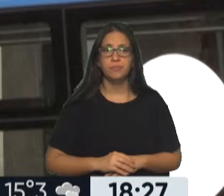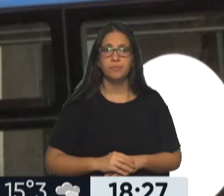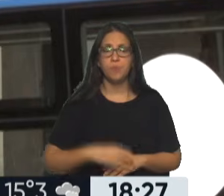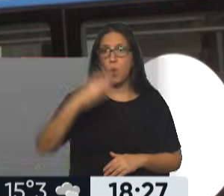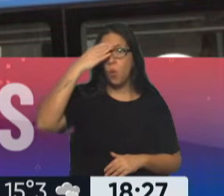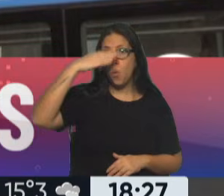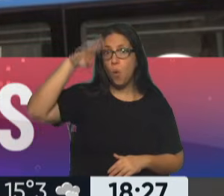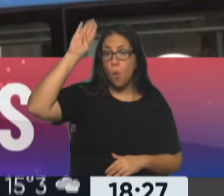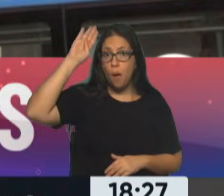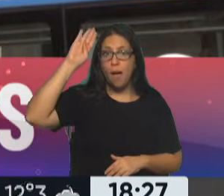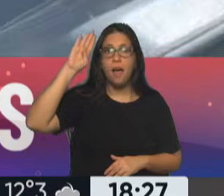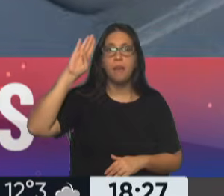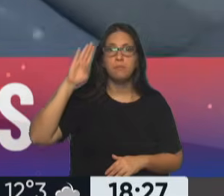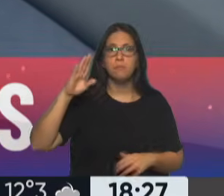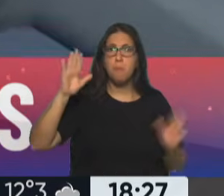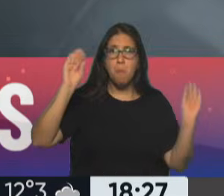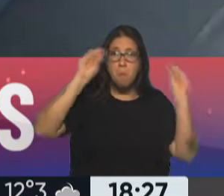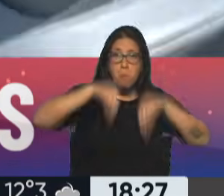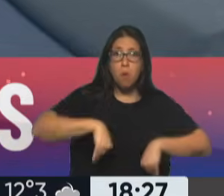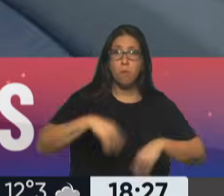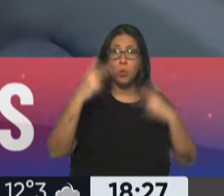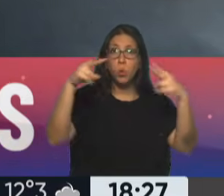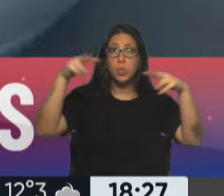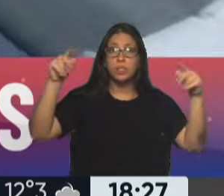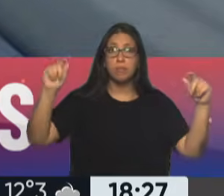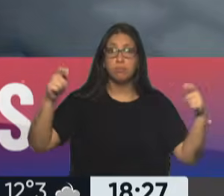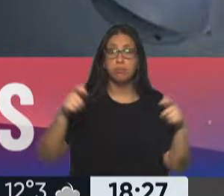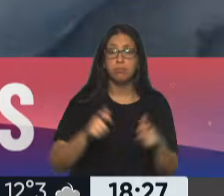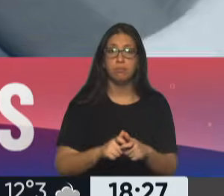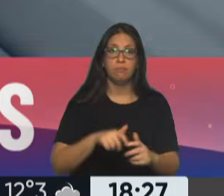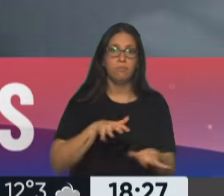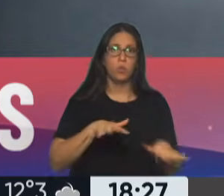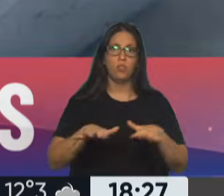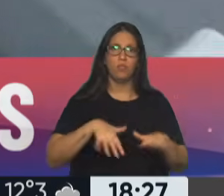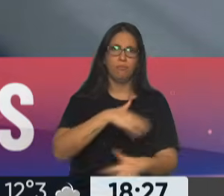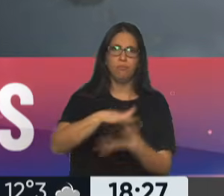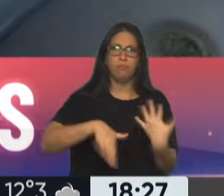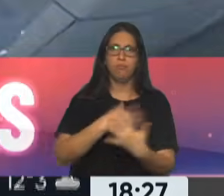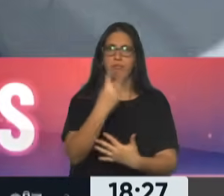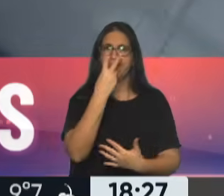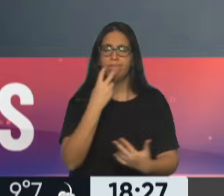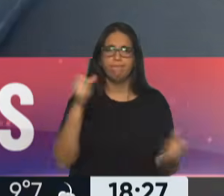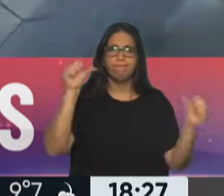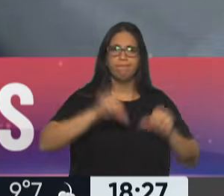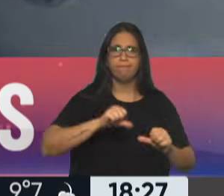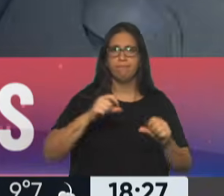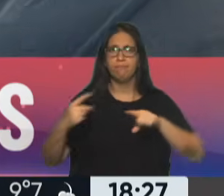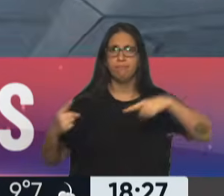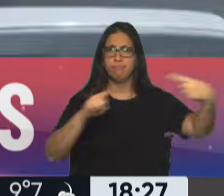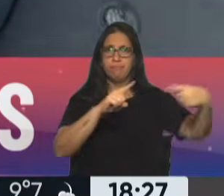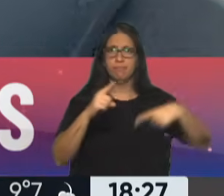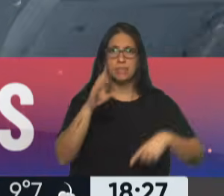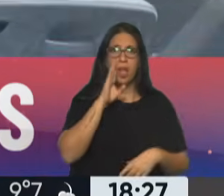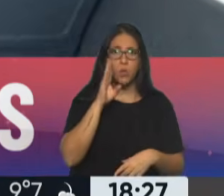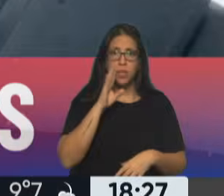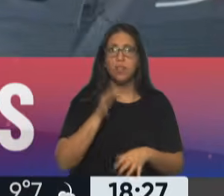Cuba, colapso y pocos turistas. En un contexto de crisis energética y tensiones con Estados Unidos, la isla,